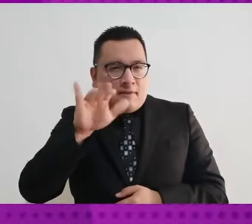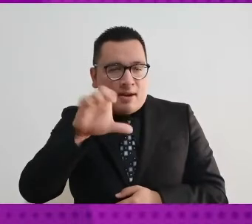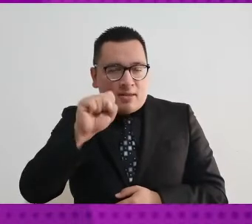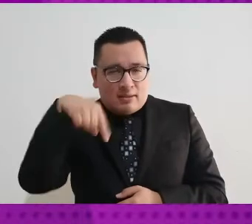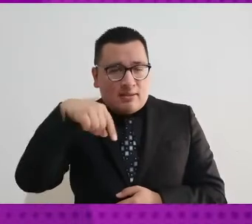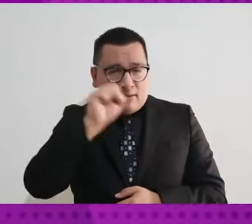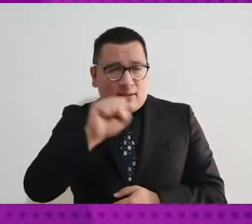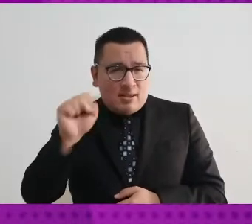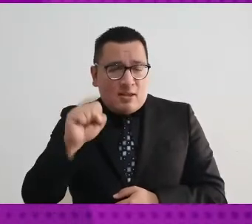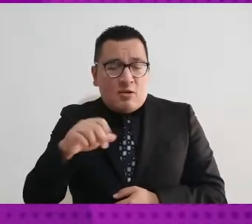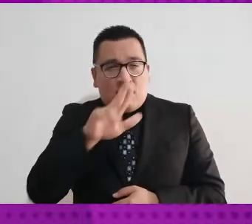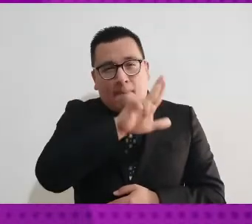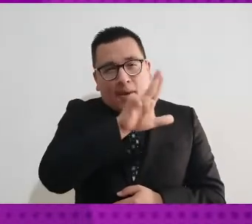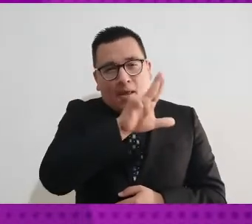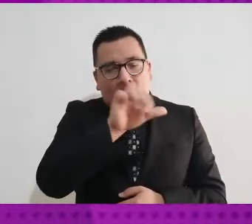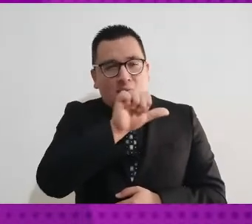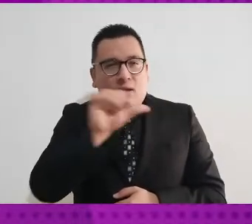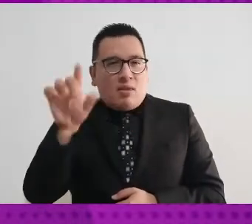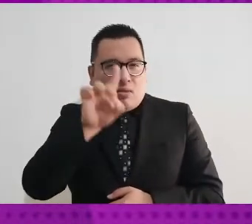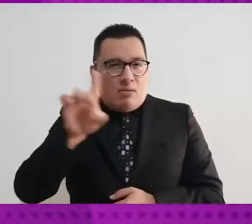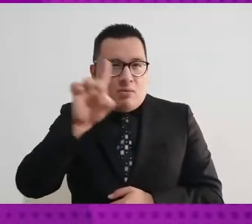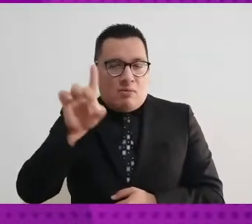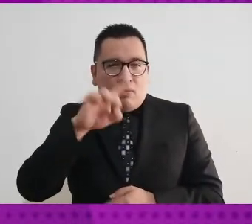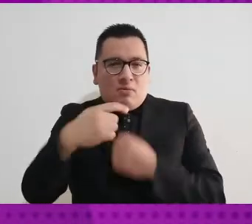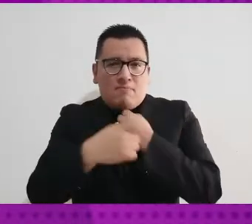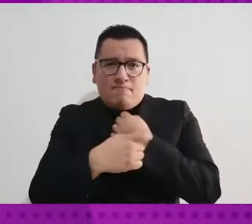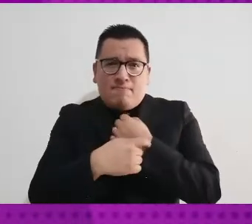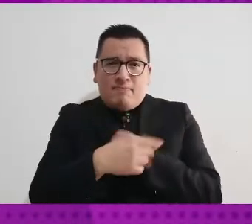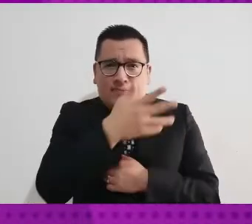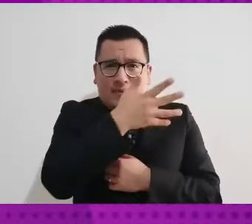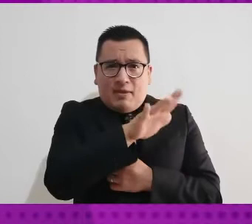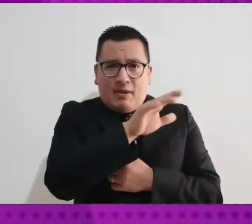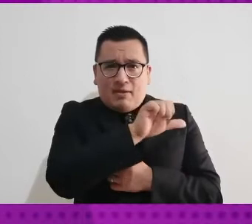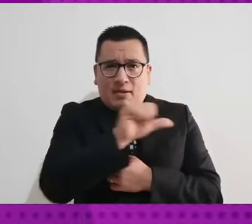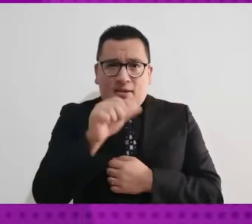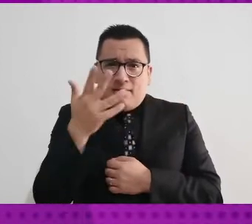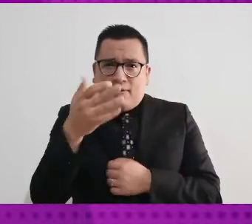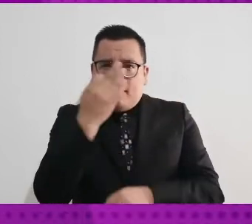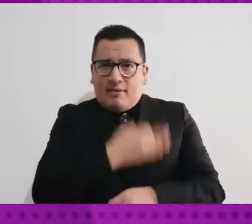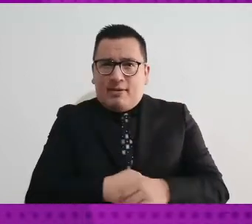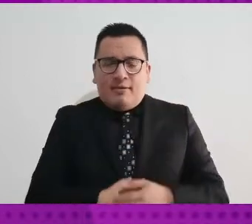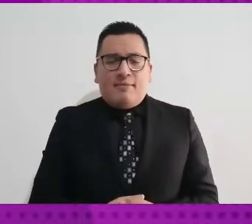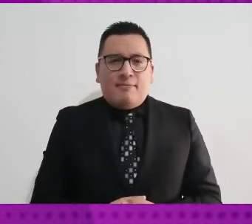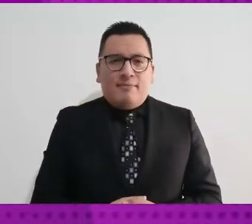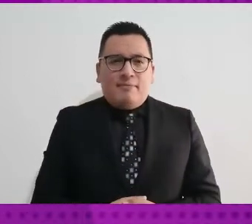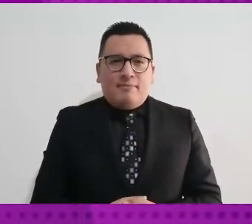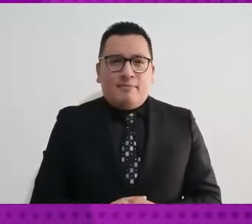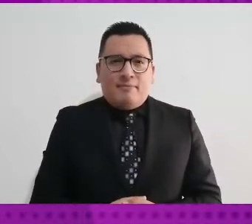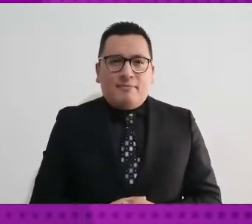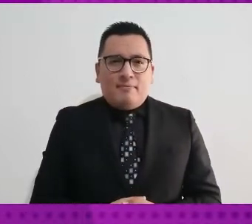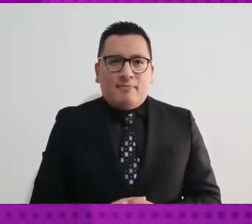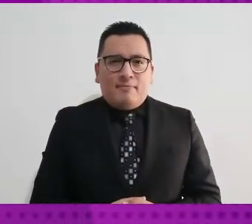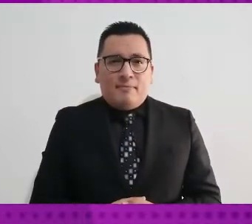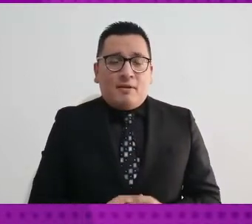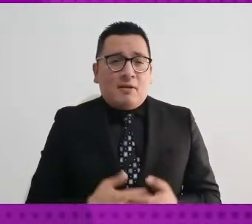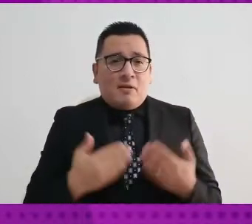bueno, pues está abierto de martes a domingo en un horario de 10 a 5 de la tarde, de 10 de la mañana a 5 de la tarde.